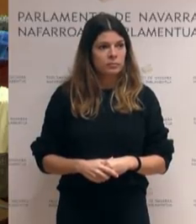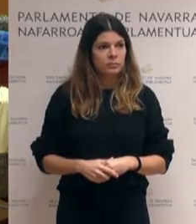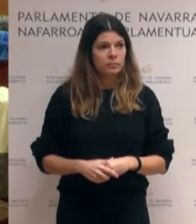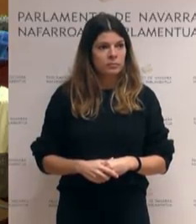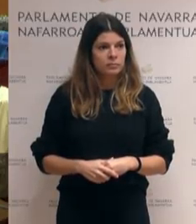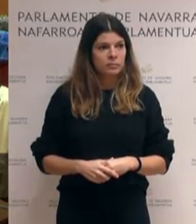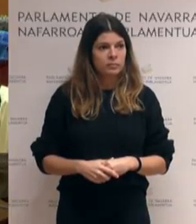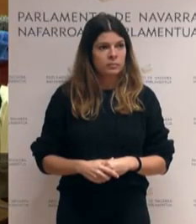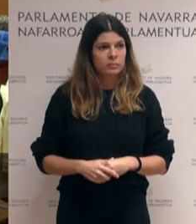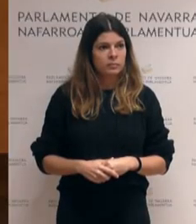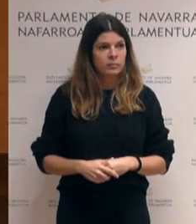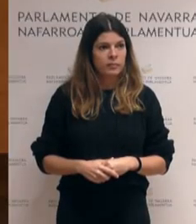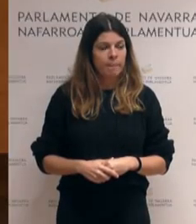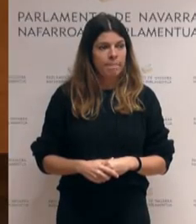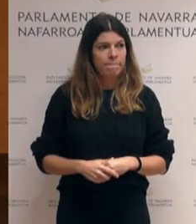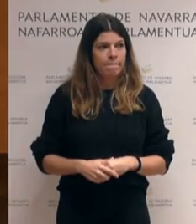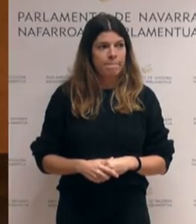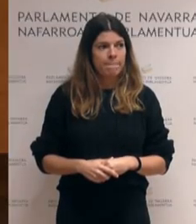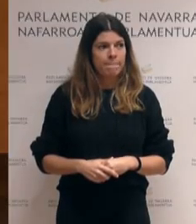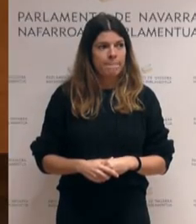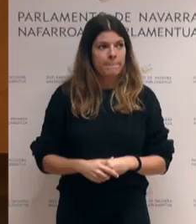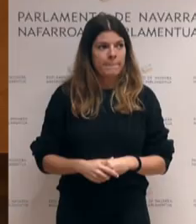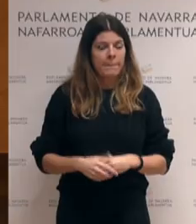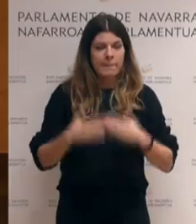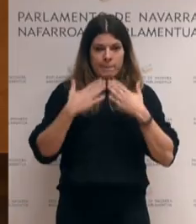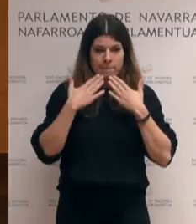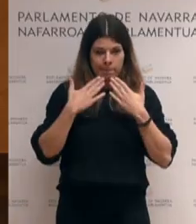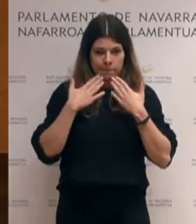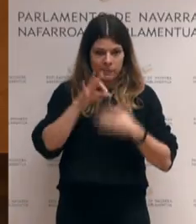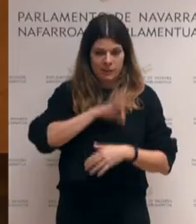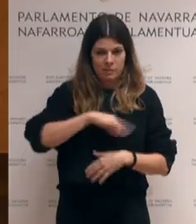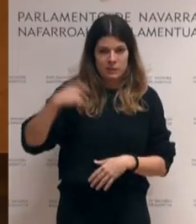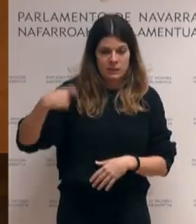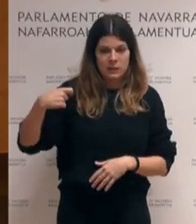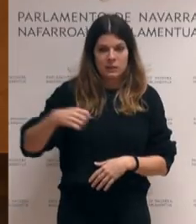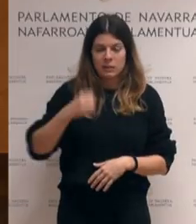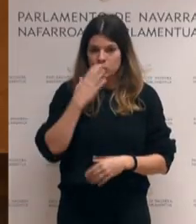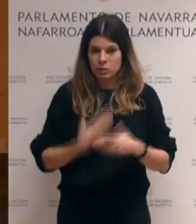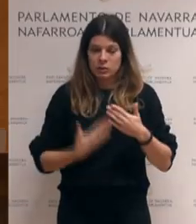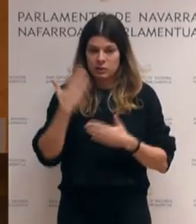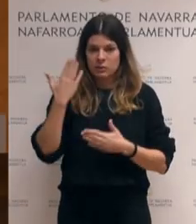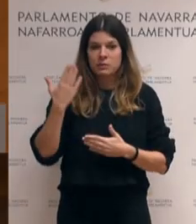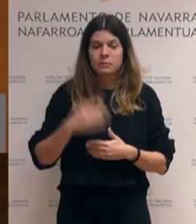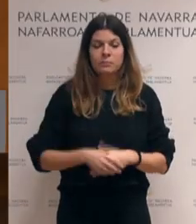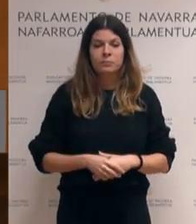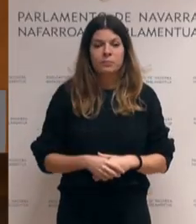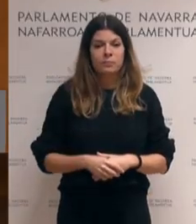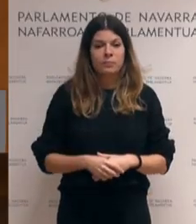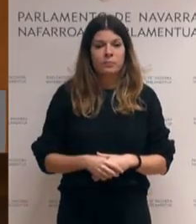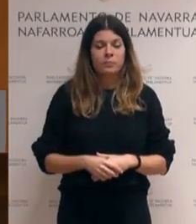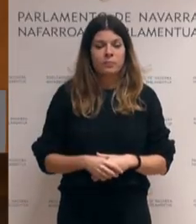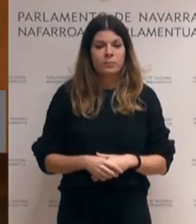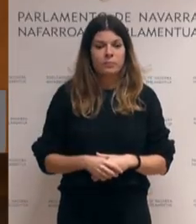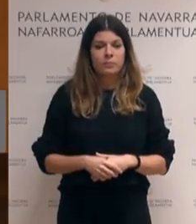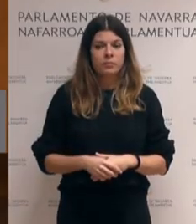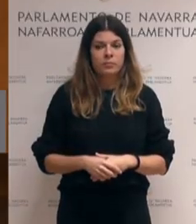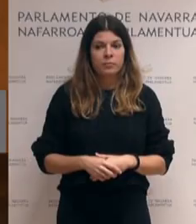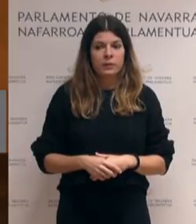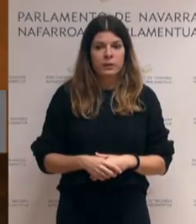palabra esc casco lendar egun gusti hoy traemos unas propuestas de